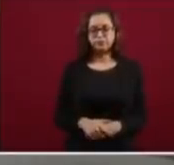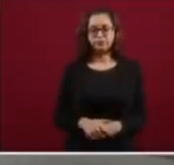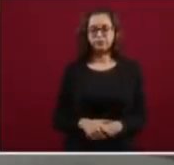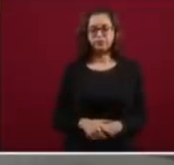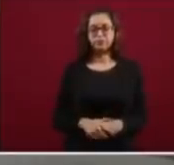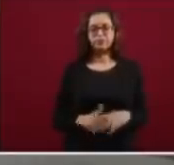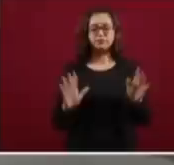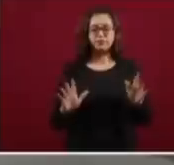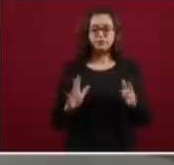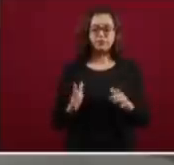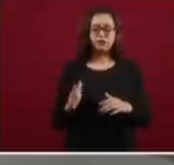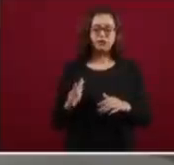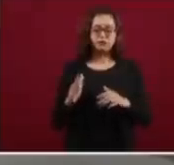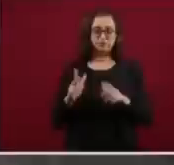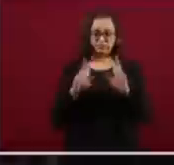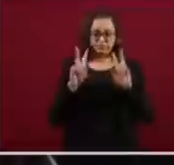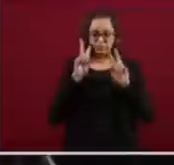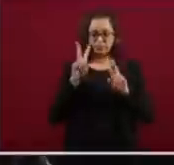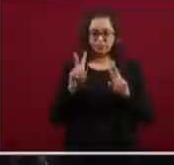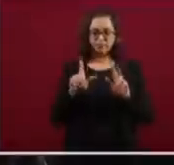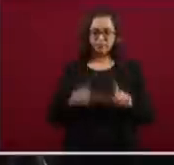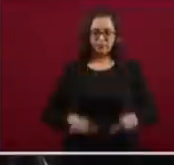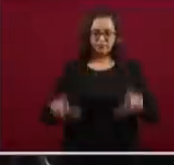construcción del aeropuerto de santa lucia